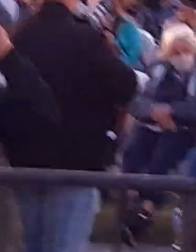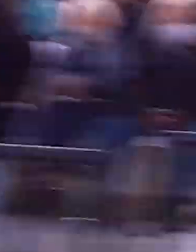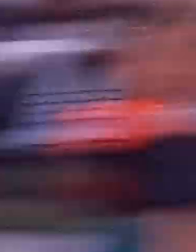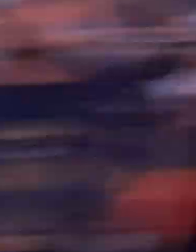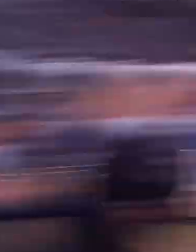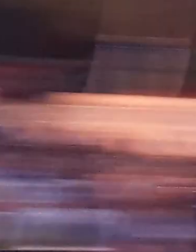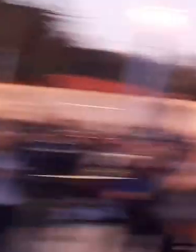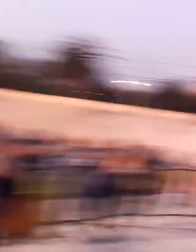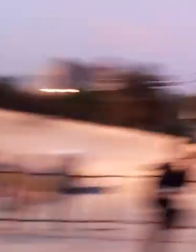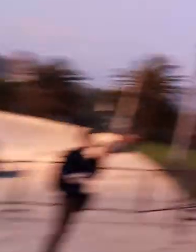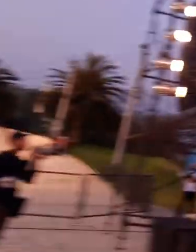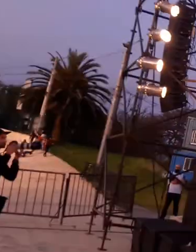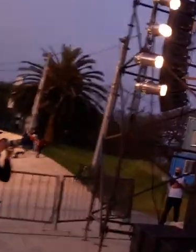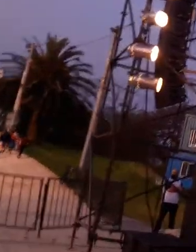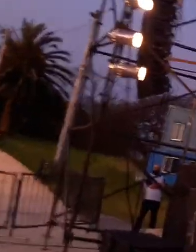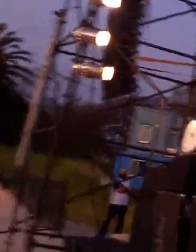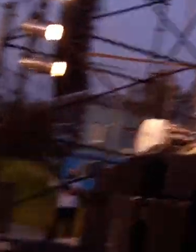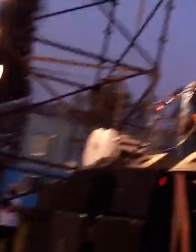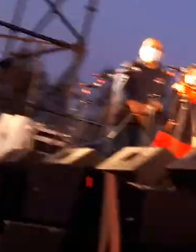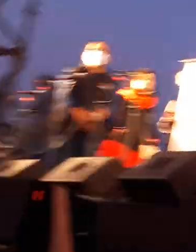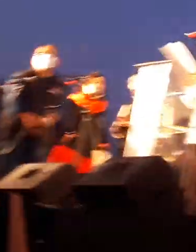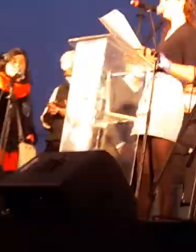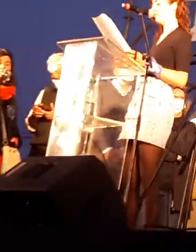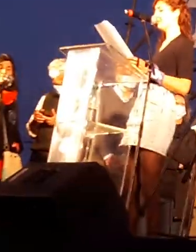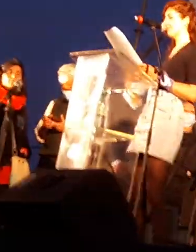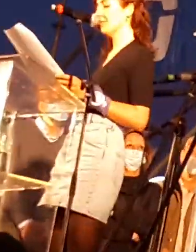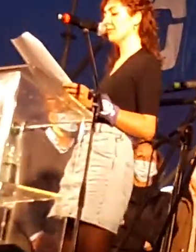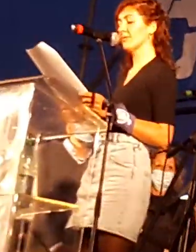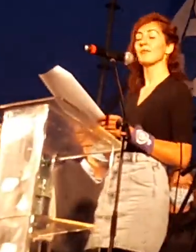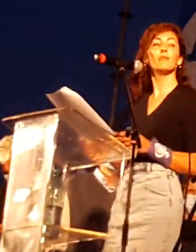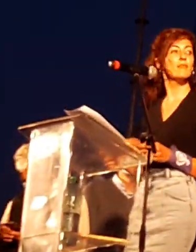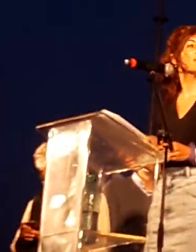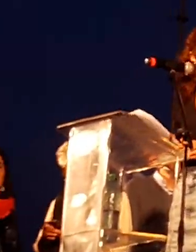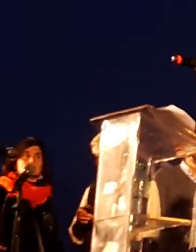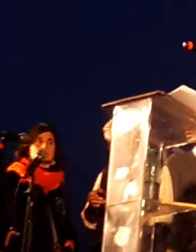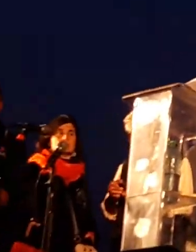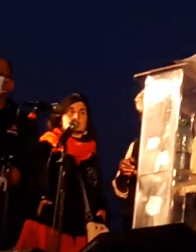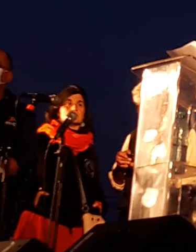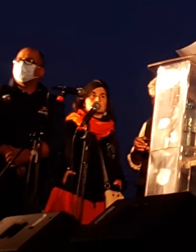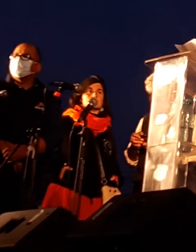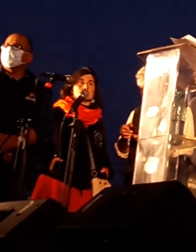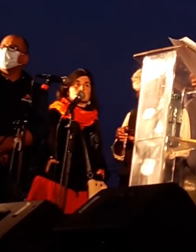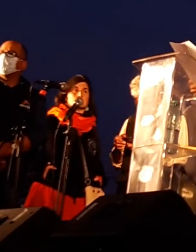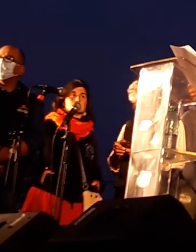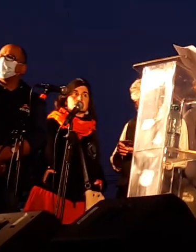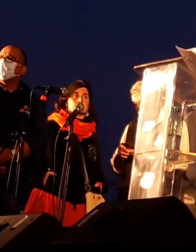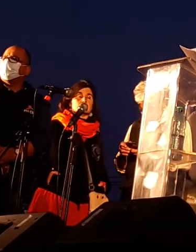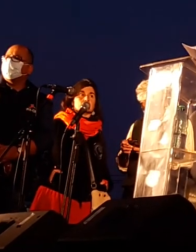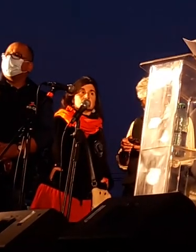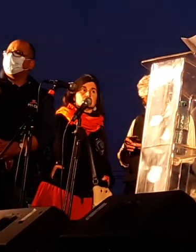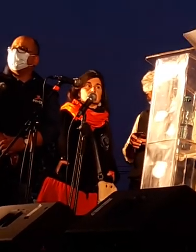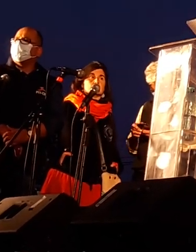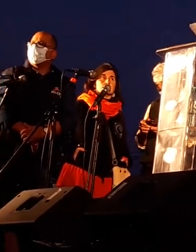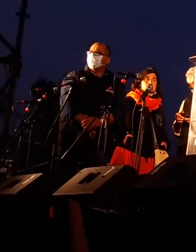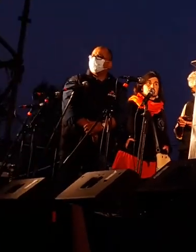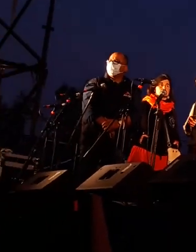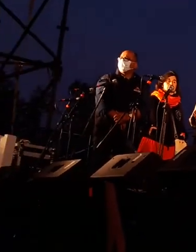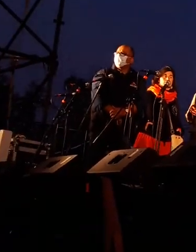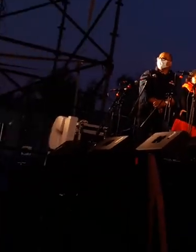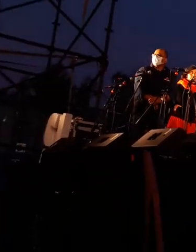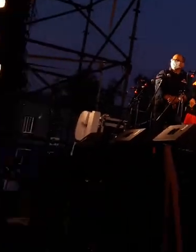Uruguay es transparencia de la información. Uruguay es la lucha por verdad y justicia. Por eso también votamos